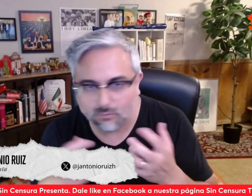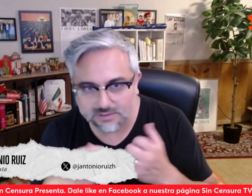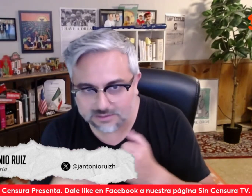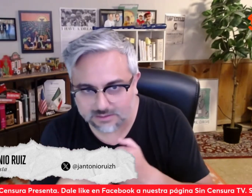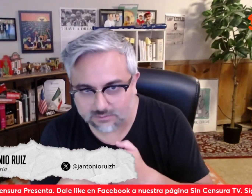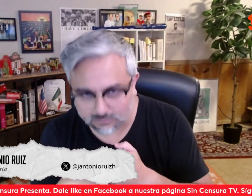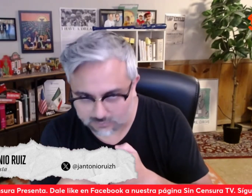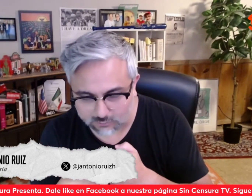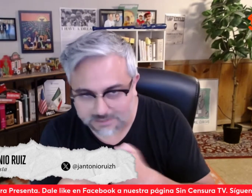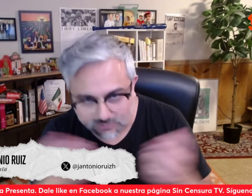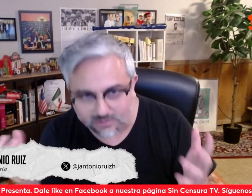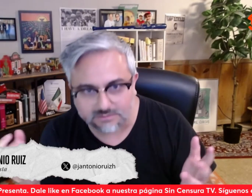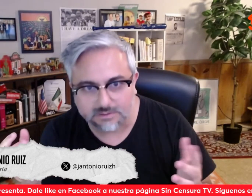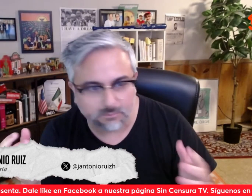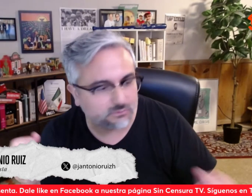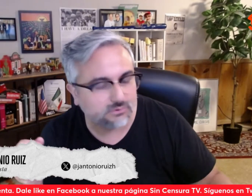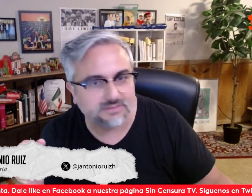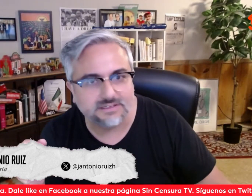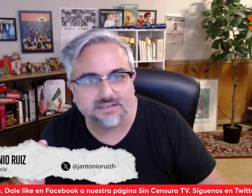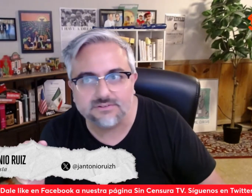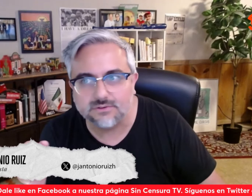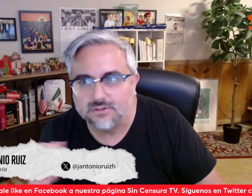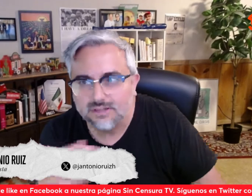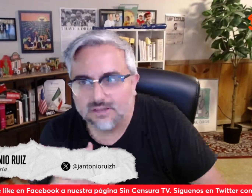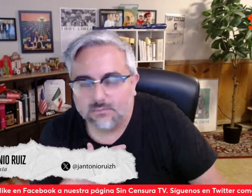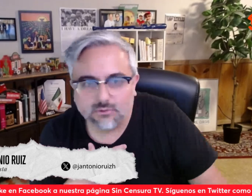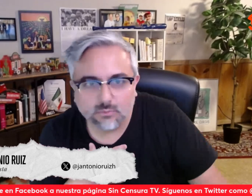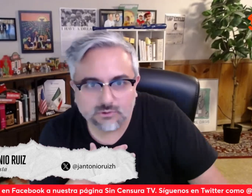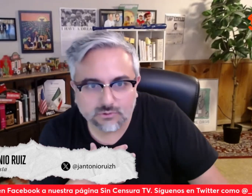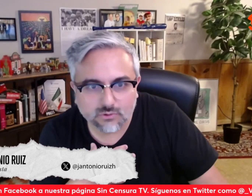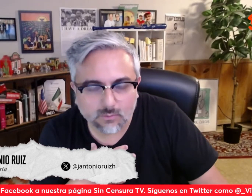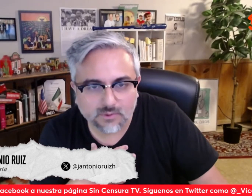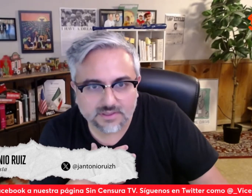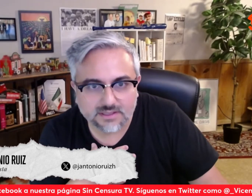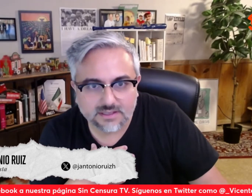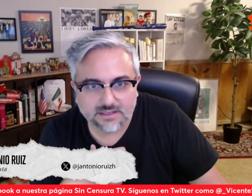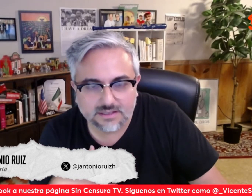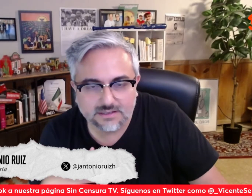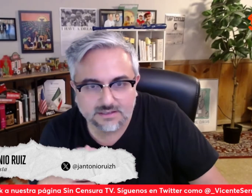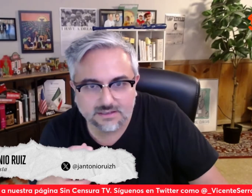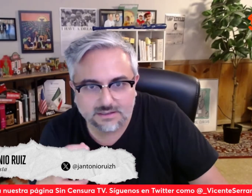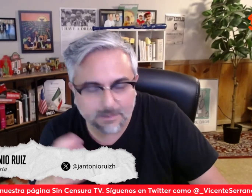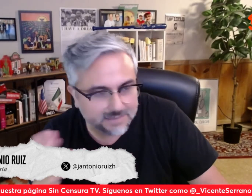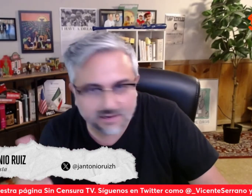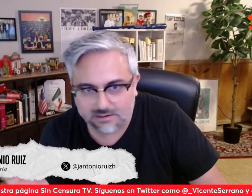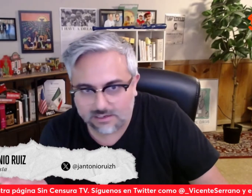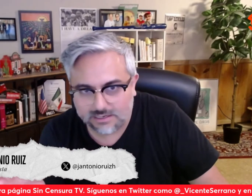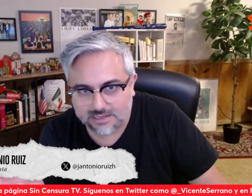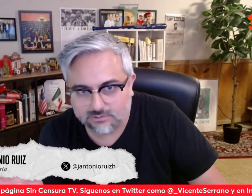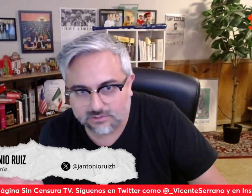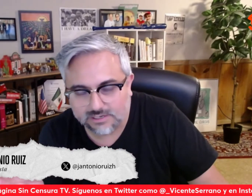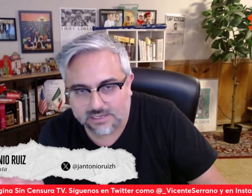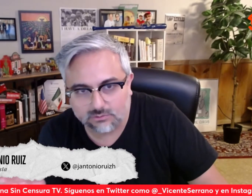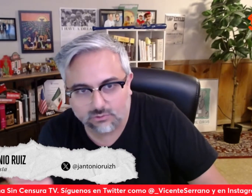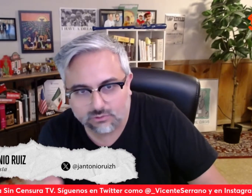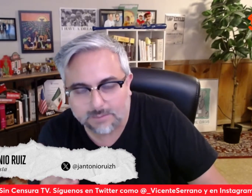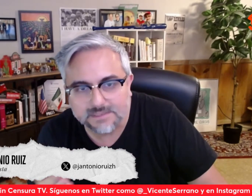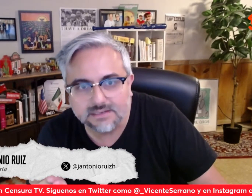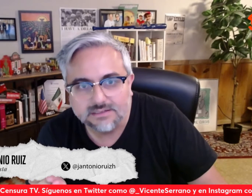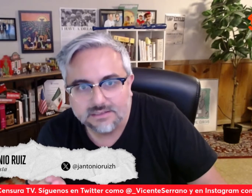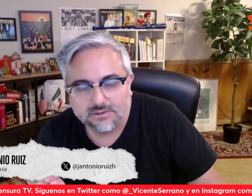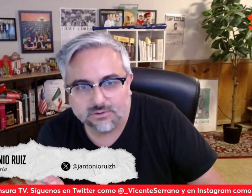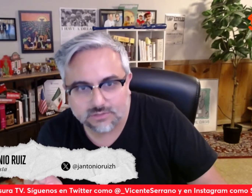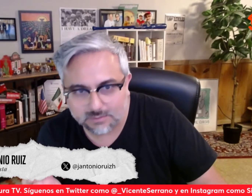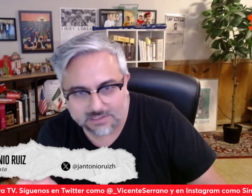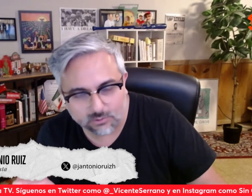se convierte en uno de los mayores apóstoles de Cristo. Por supuesto que uno puede cambiar. En el caso de Ricardo Estoyo